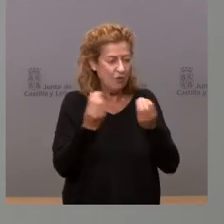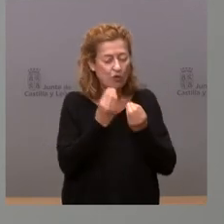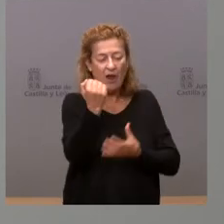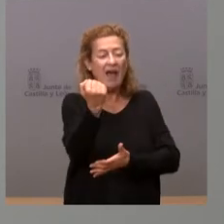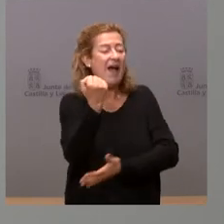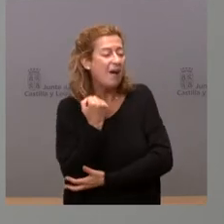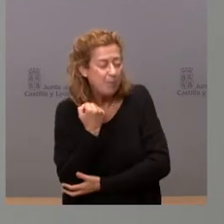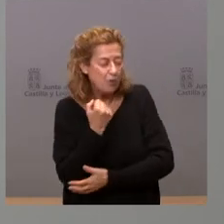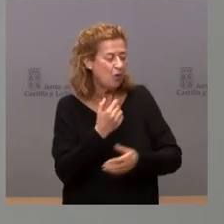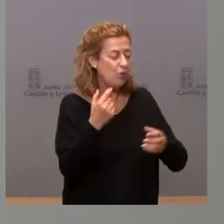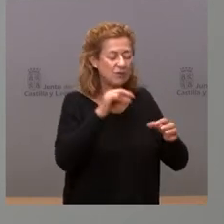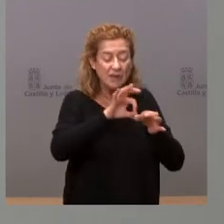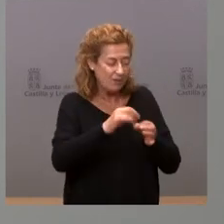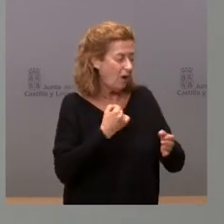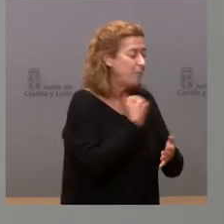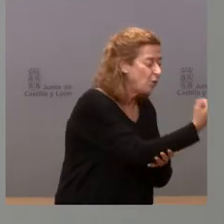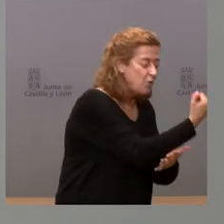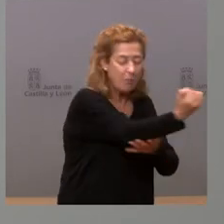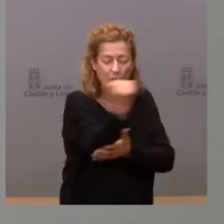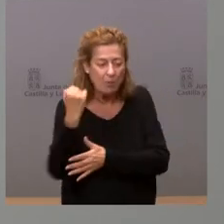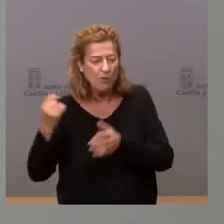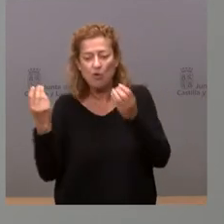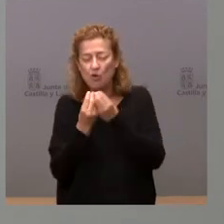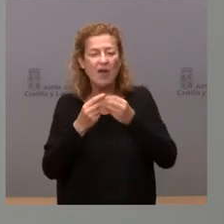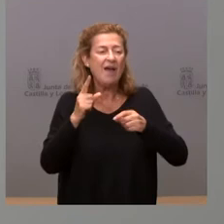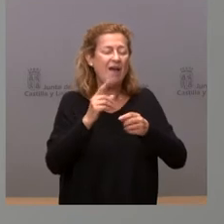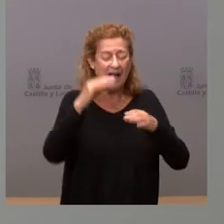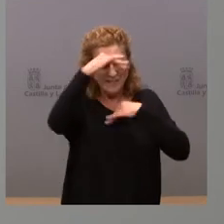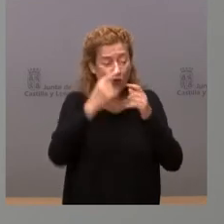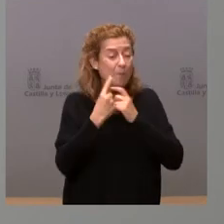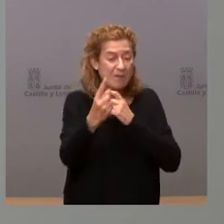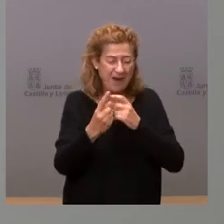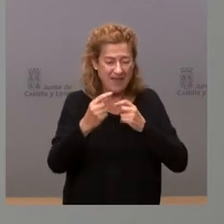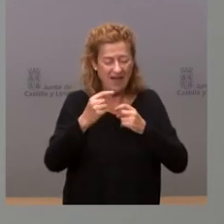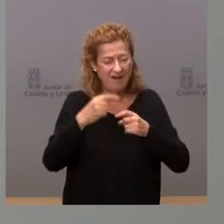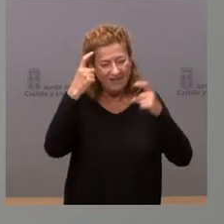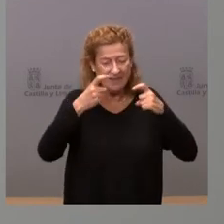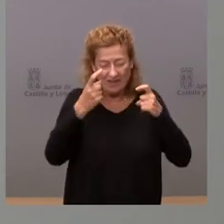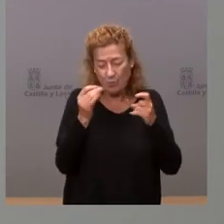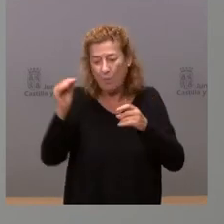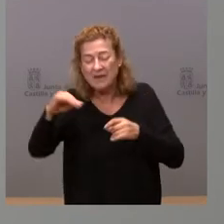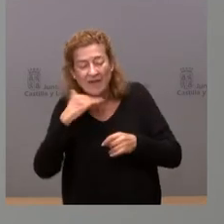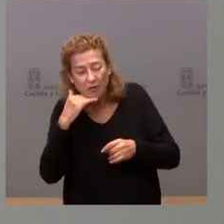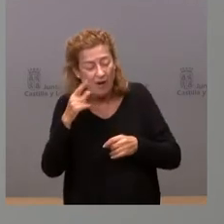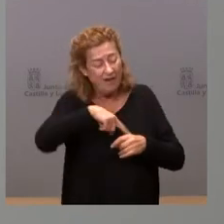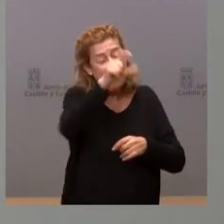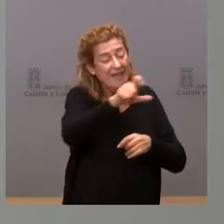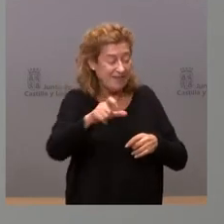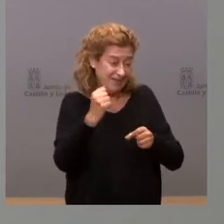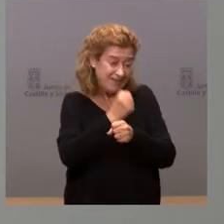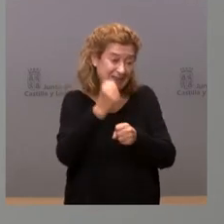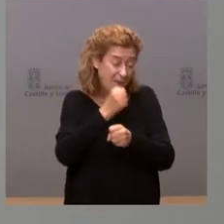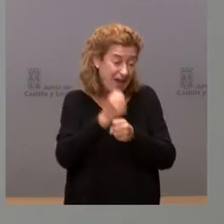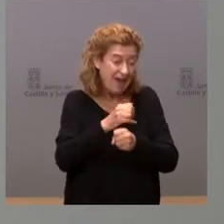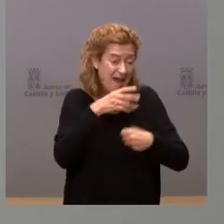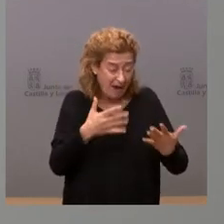unos servicios a otros con acumulaciones en atención primaria o con aquello que sea necesario a la gente que está trabajando para que luego pueda precisamente